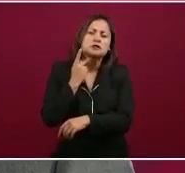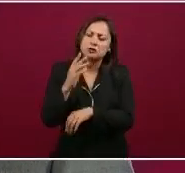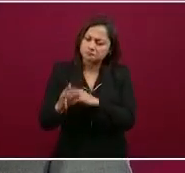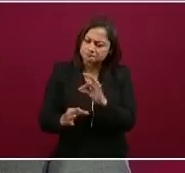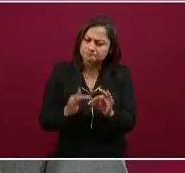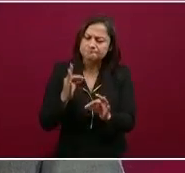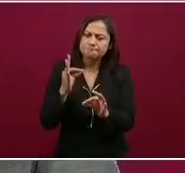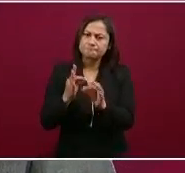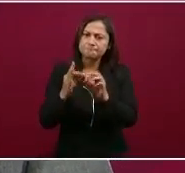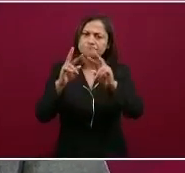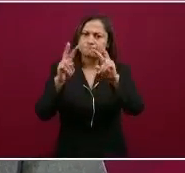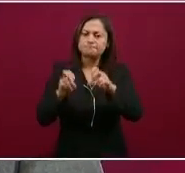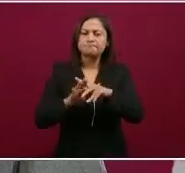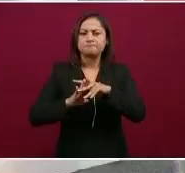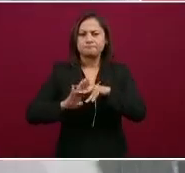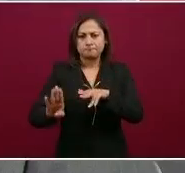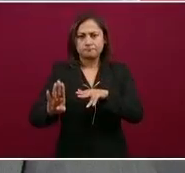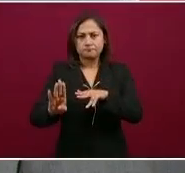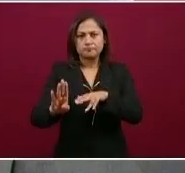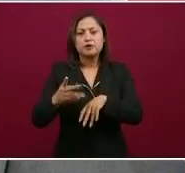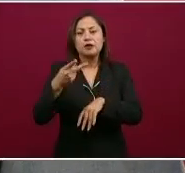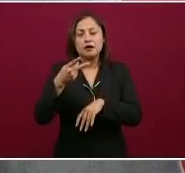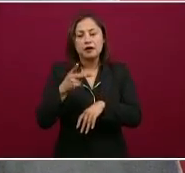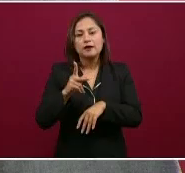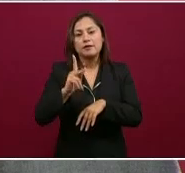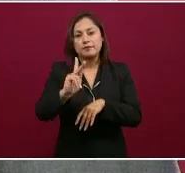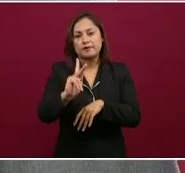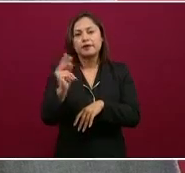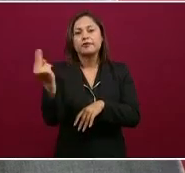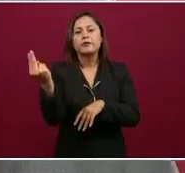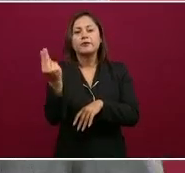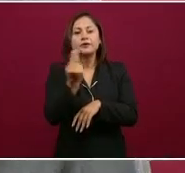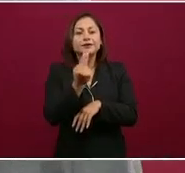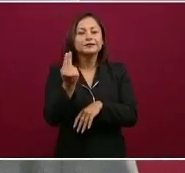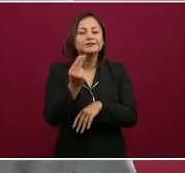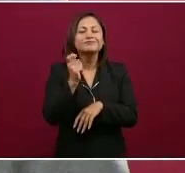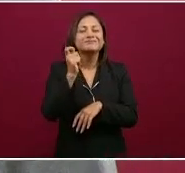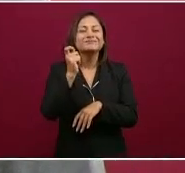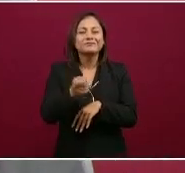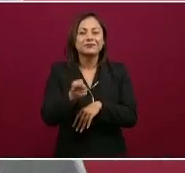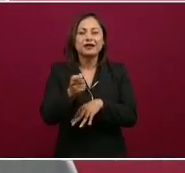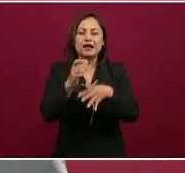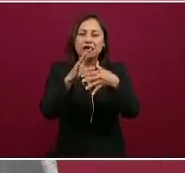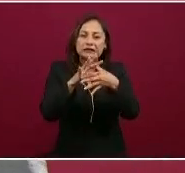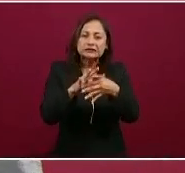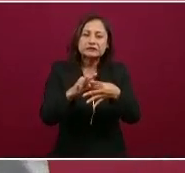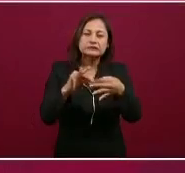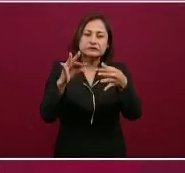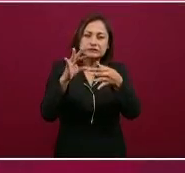tenemos que informar, que convencer. A lo mejor